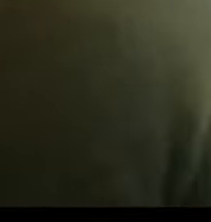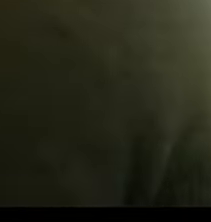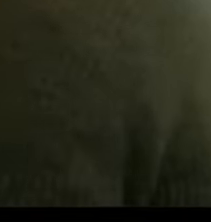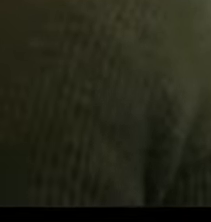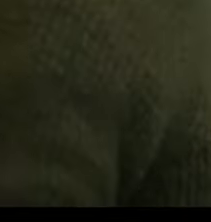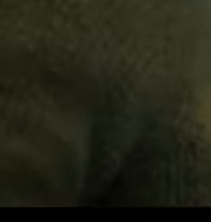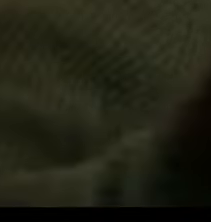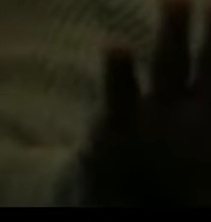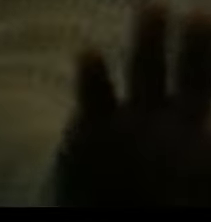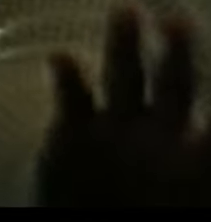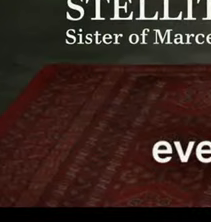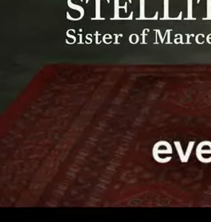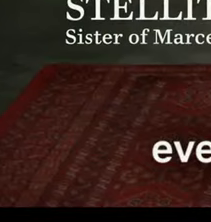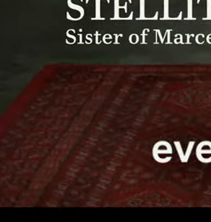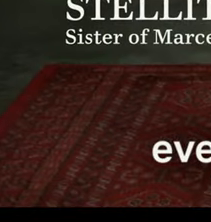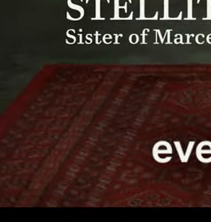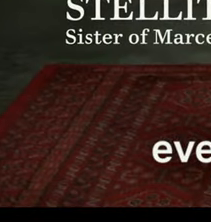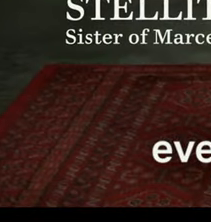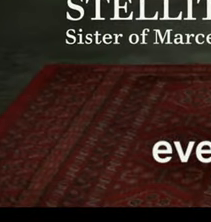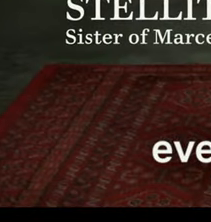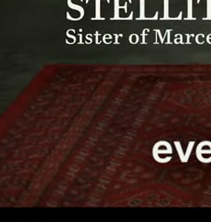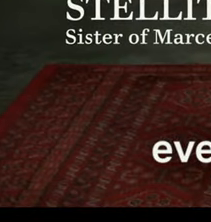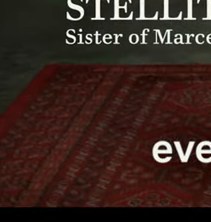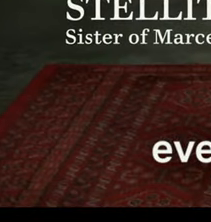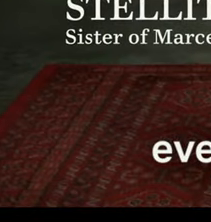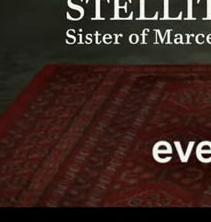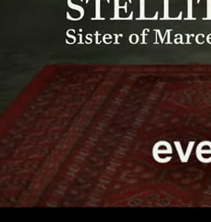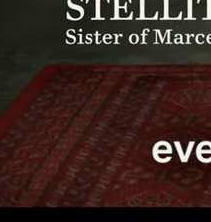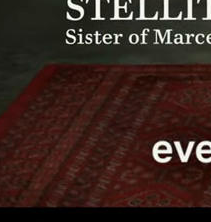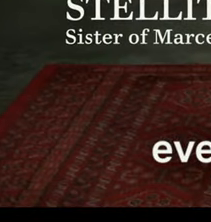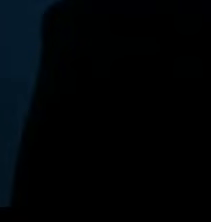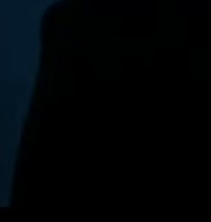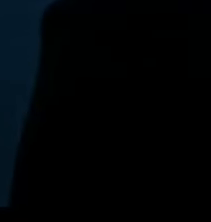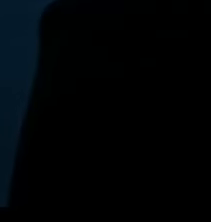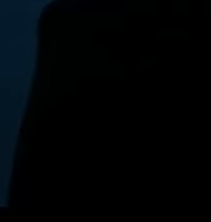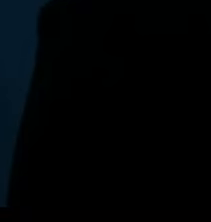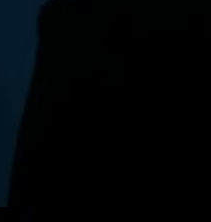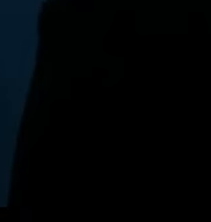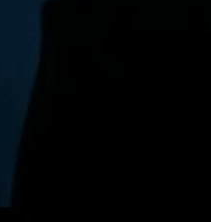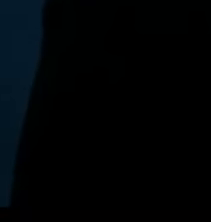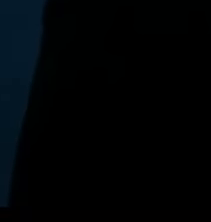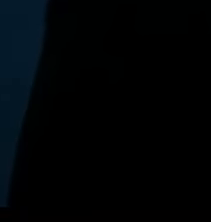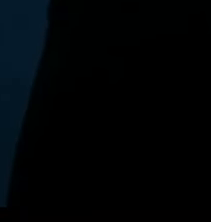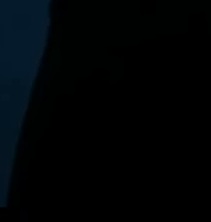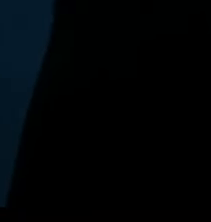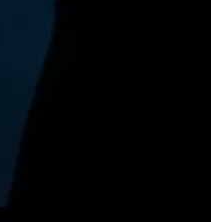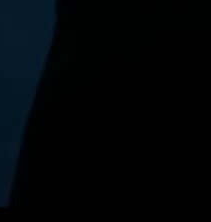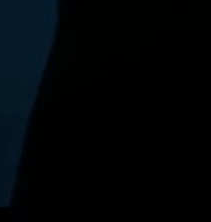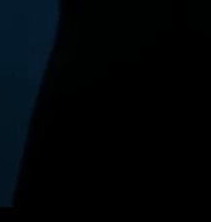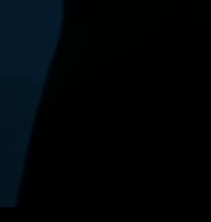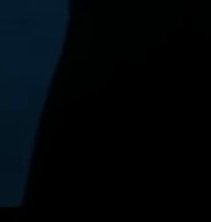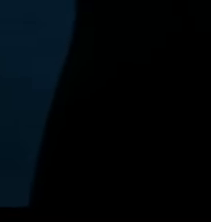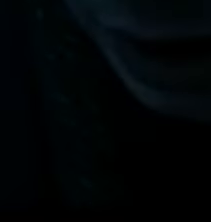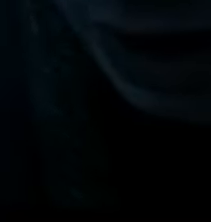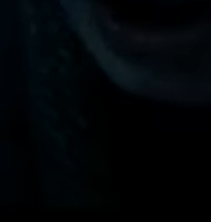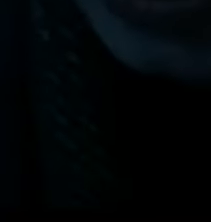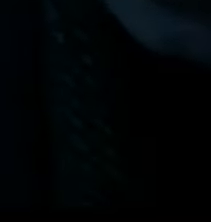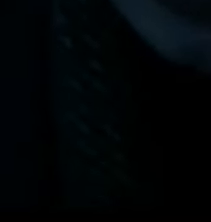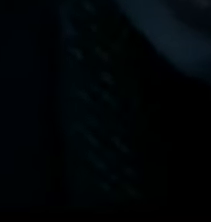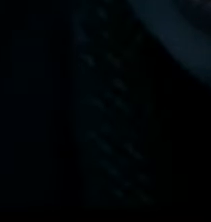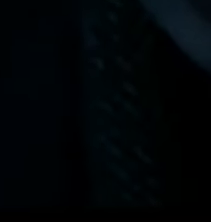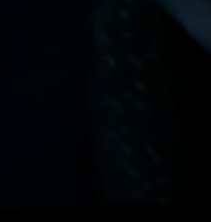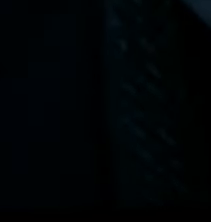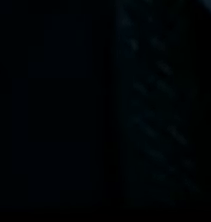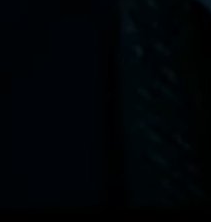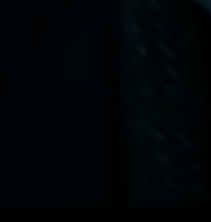vi a mi hermano en una pantalla gigante. Todo lo que yo tenía guardado durante 50 años se bordó. Él hizo todo lo posible. Y a mí no me extraña lo que vi de Marcelo en la